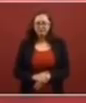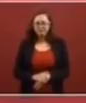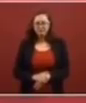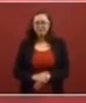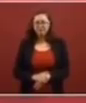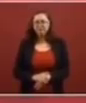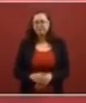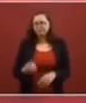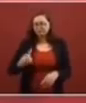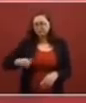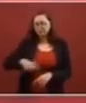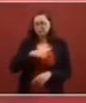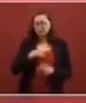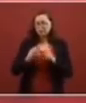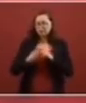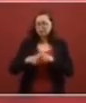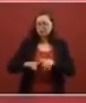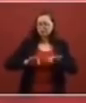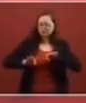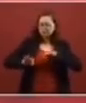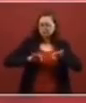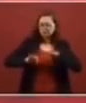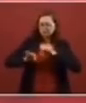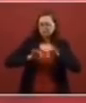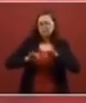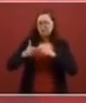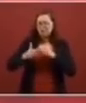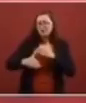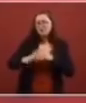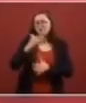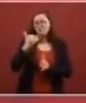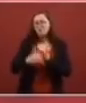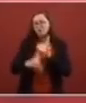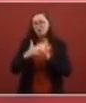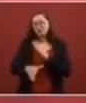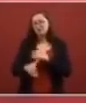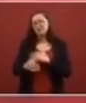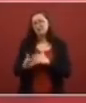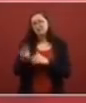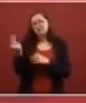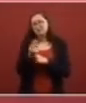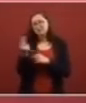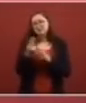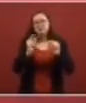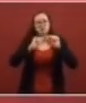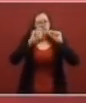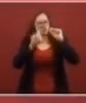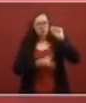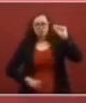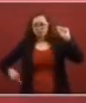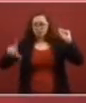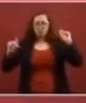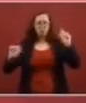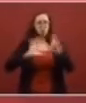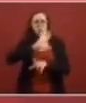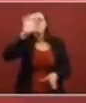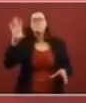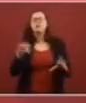asignatura pendiente de garantizar la paz y la tranquilidad del país y en la Ciudad de